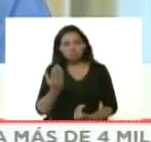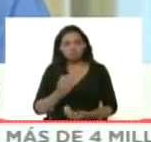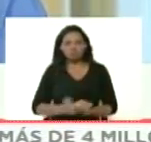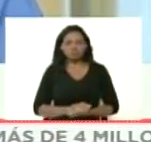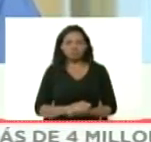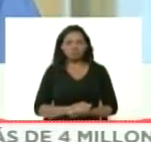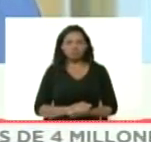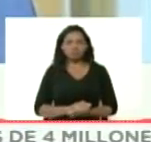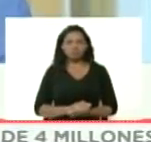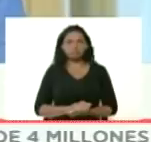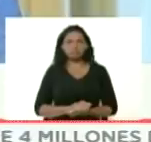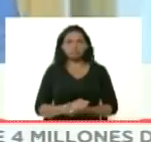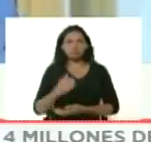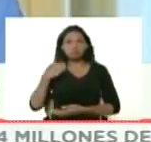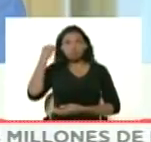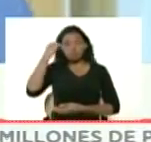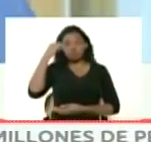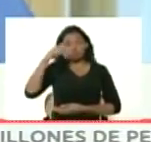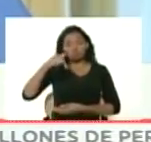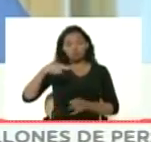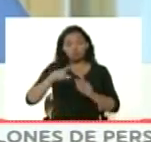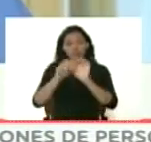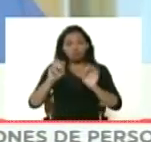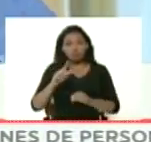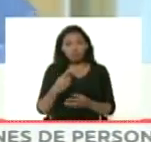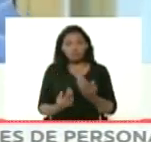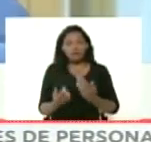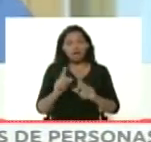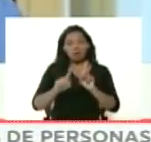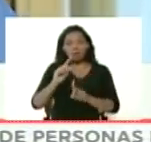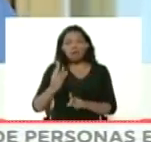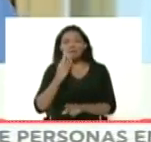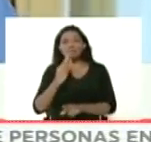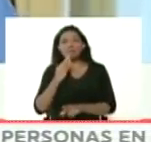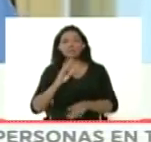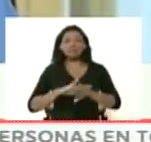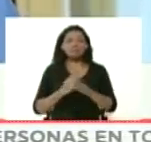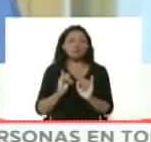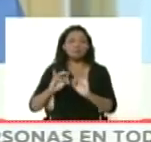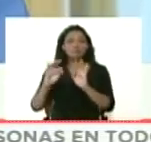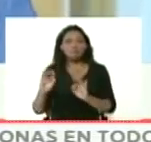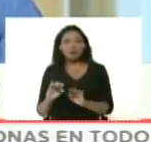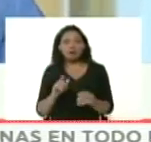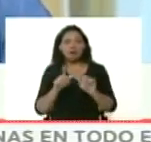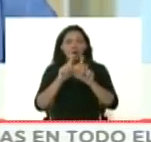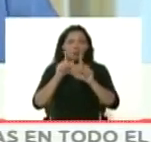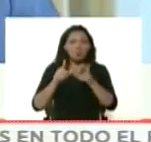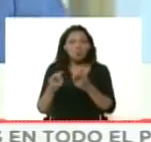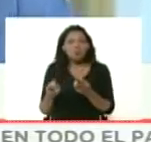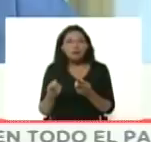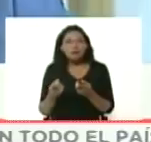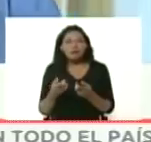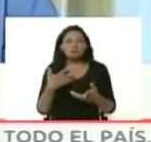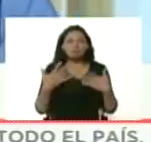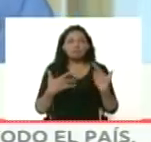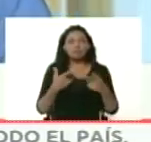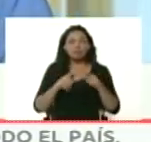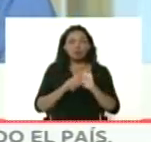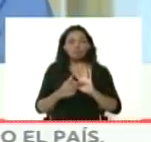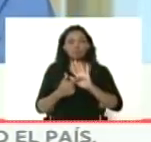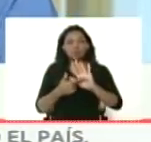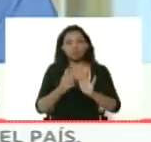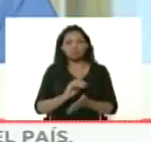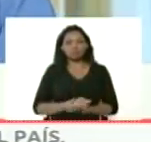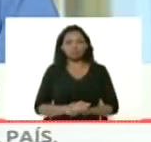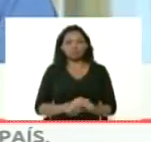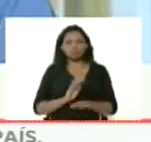que yo creo que hoy vamos a ver algunas experiencias, porque esta ha sido como una especie de actividad clandestina, que no se ha mostrado, y